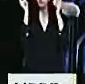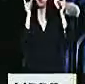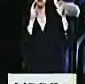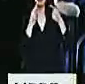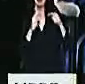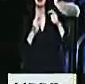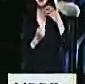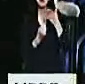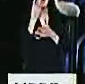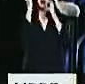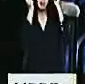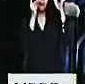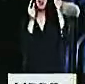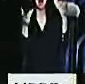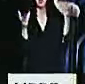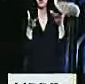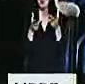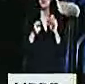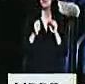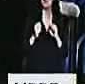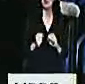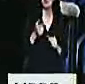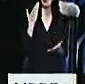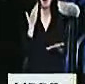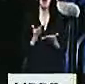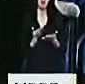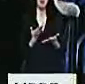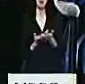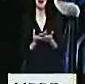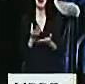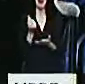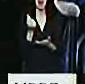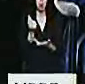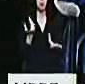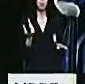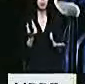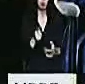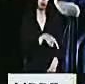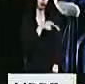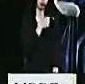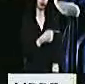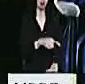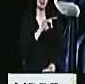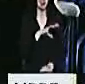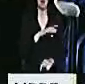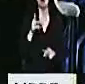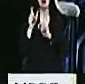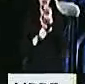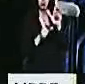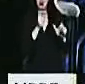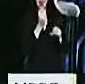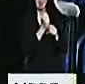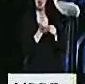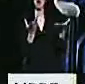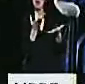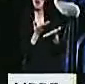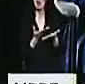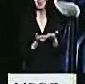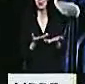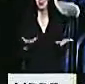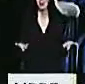de innovar de cómo podemos aprovechar los recursos a lo largo de Chile, el recurso humano a lo largo de Chile, pero no